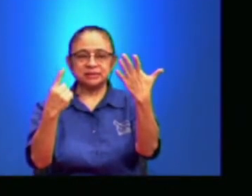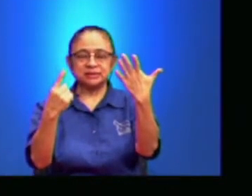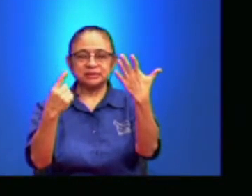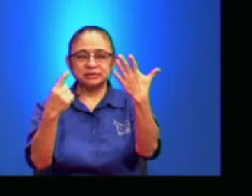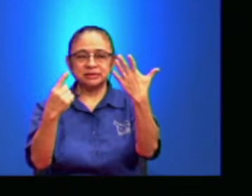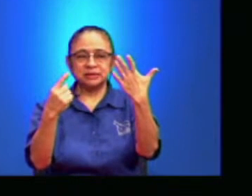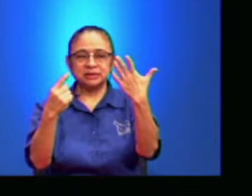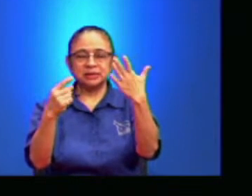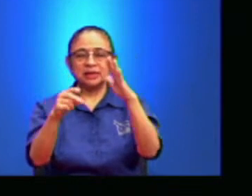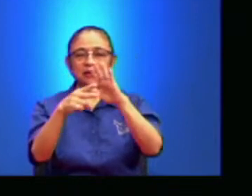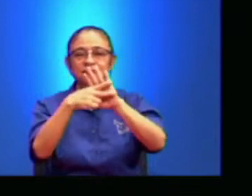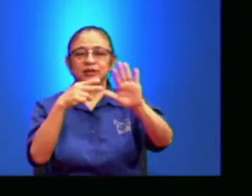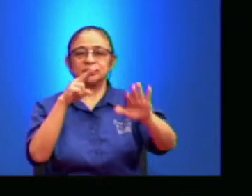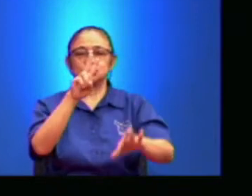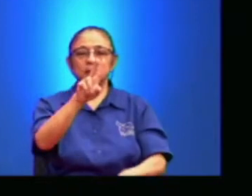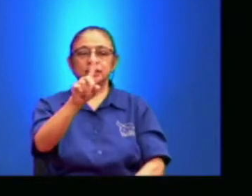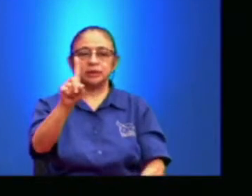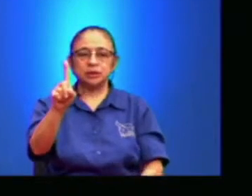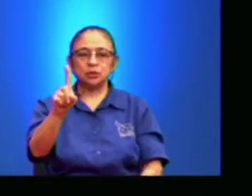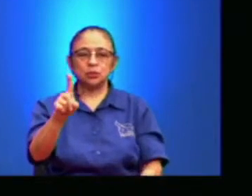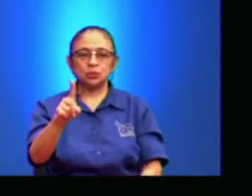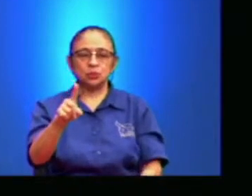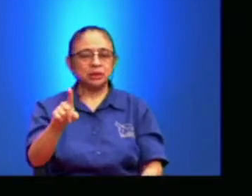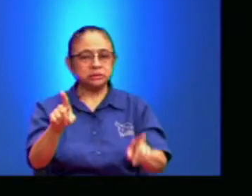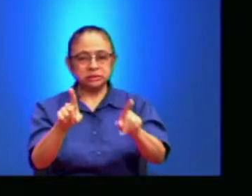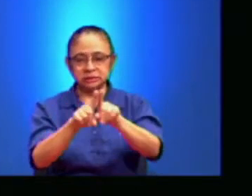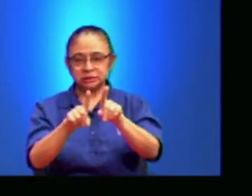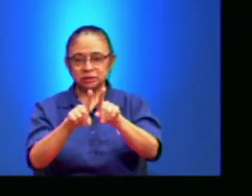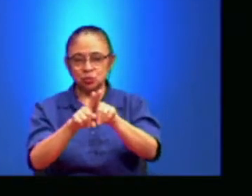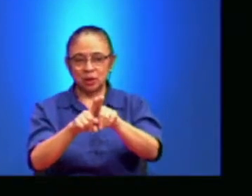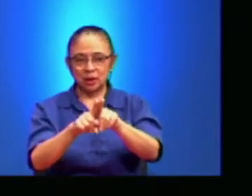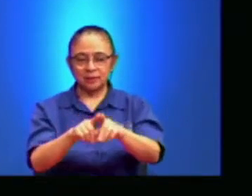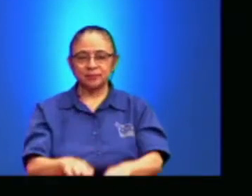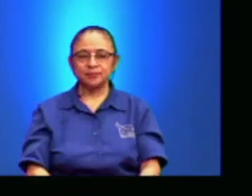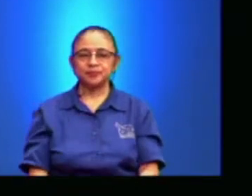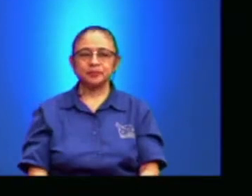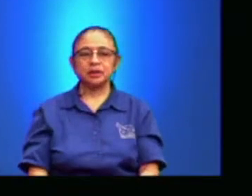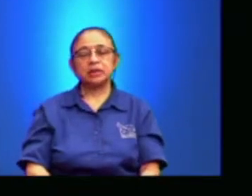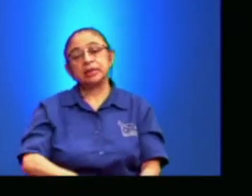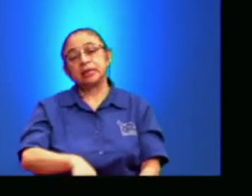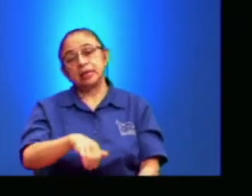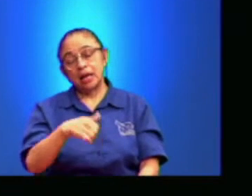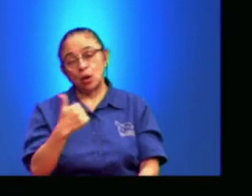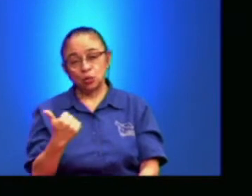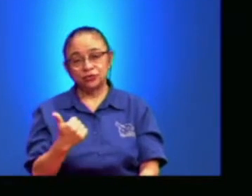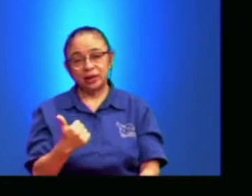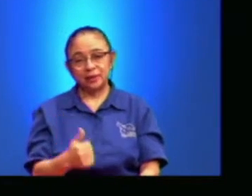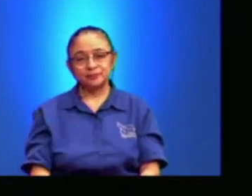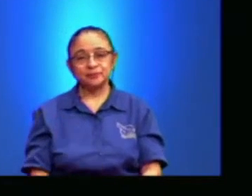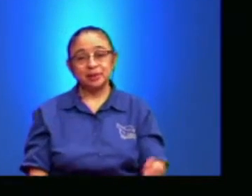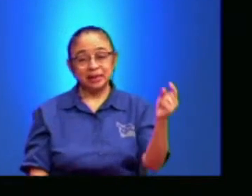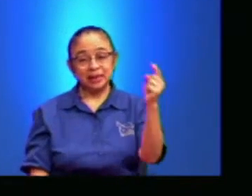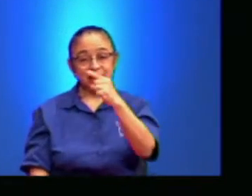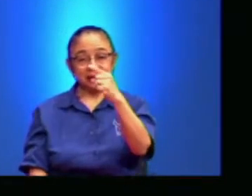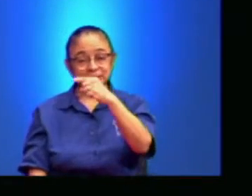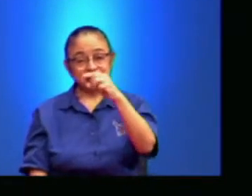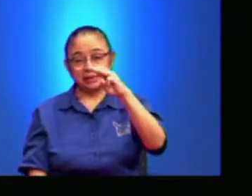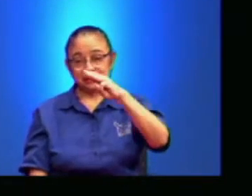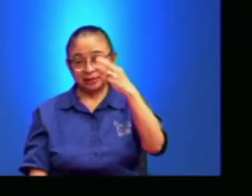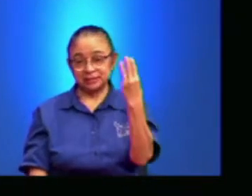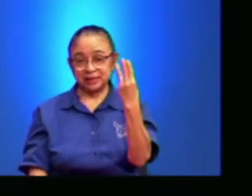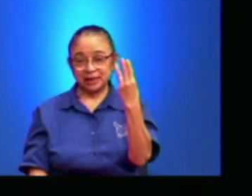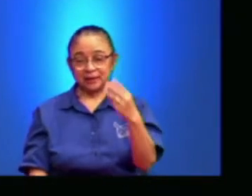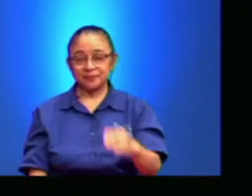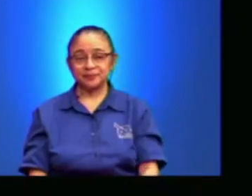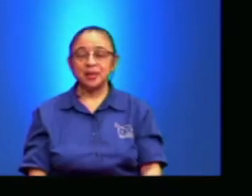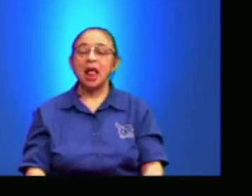misma línea de tiempo solamente que una vista por marcos y otra vista por mateo y se complementan entre sí pero él